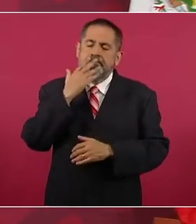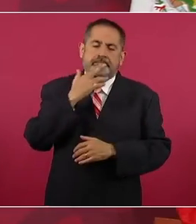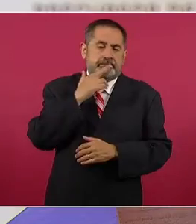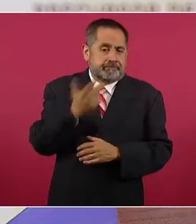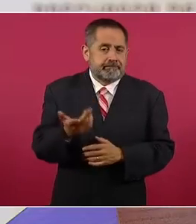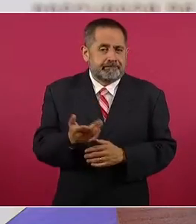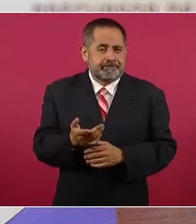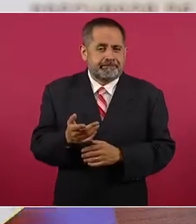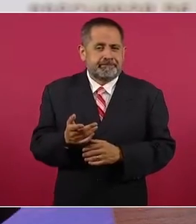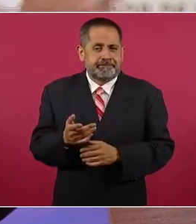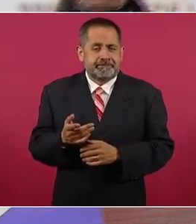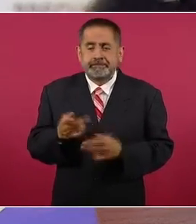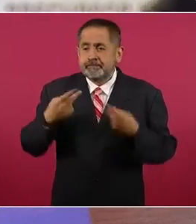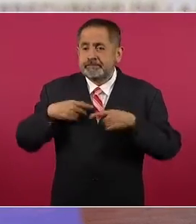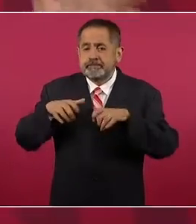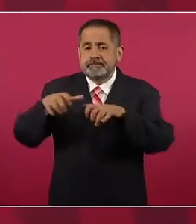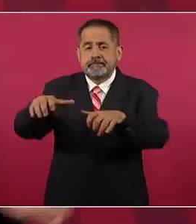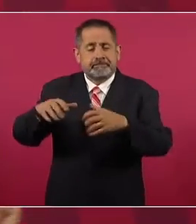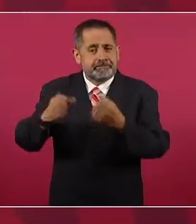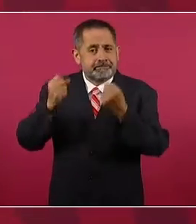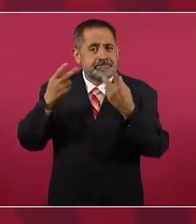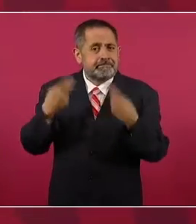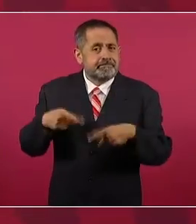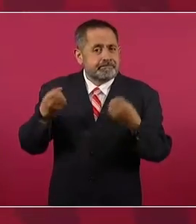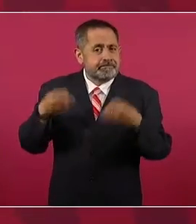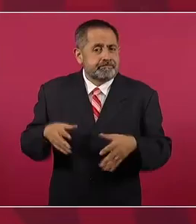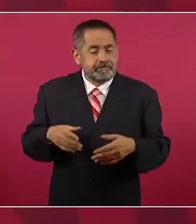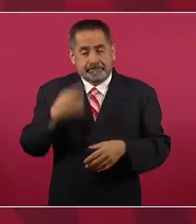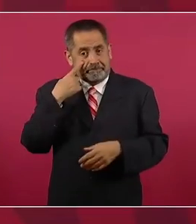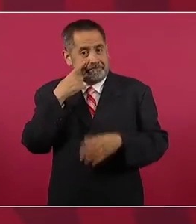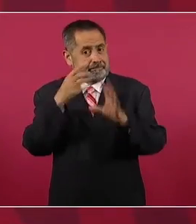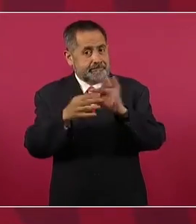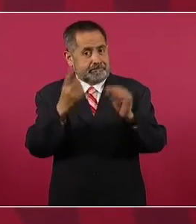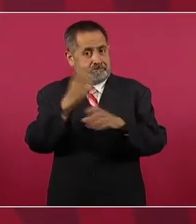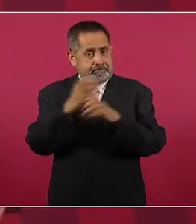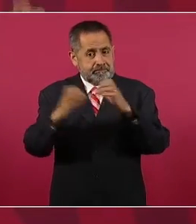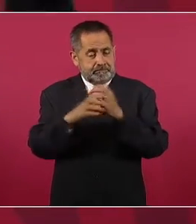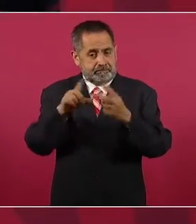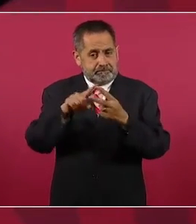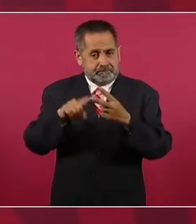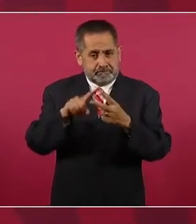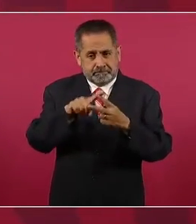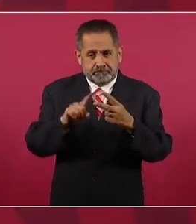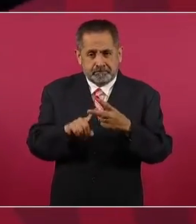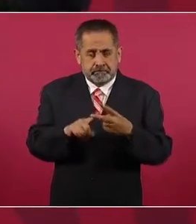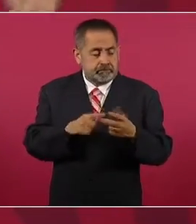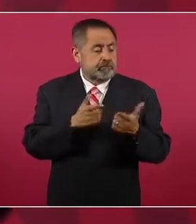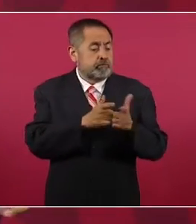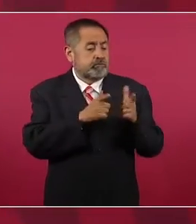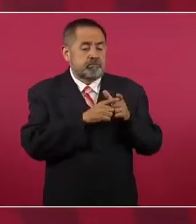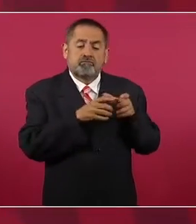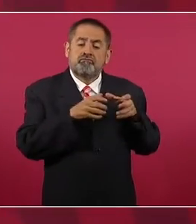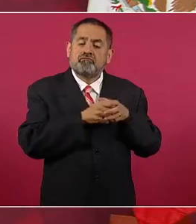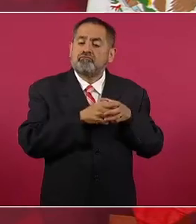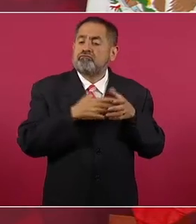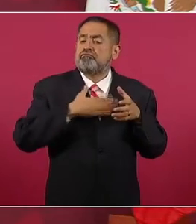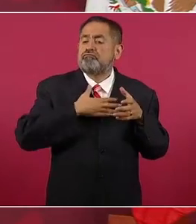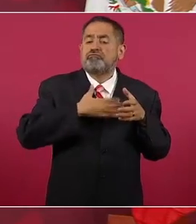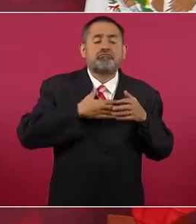poblaciones, porque son dos cosas distintas. El interés de las cúpulas